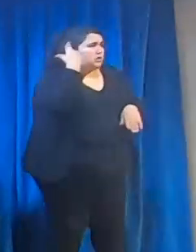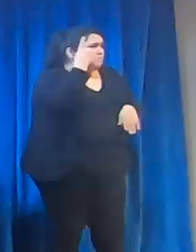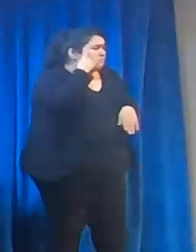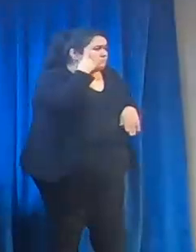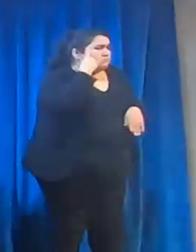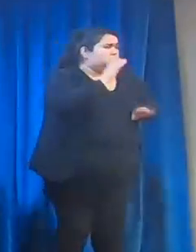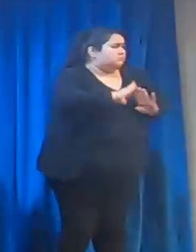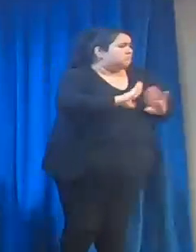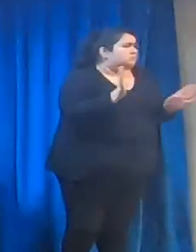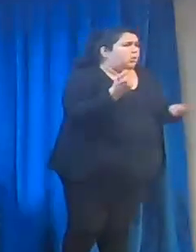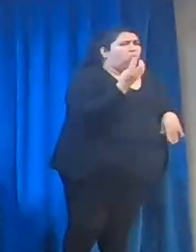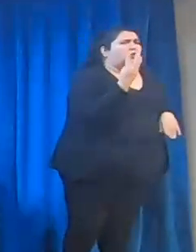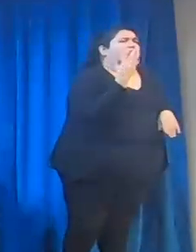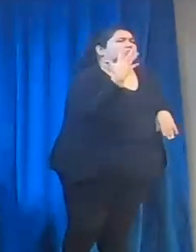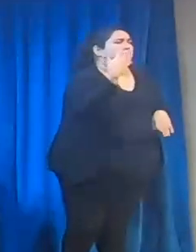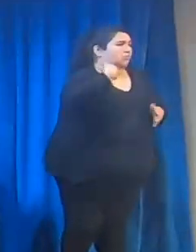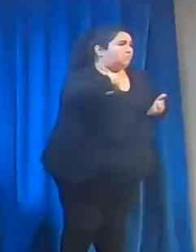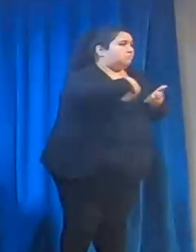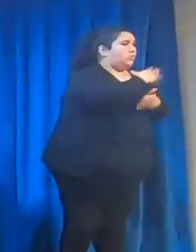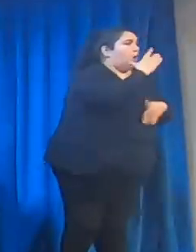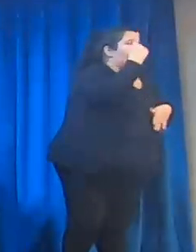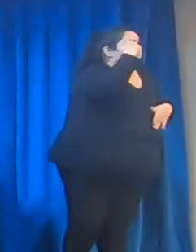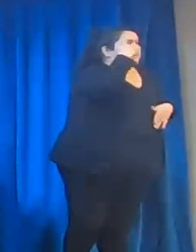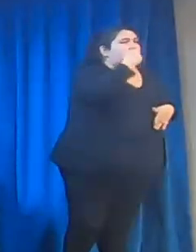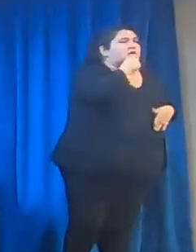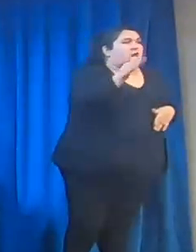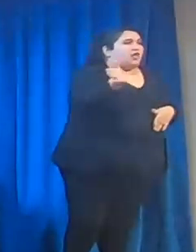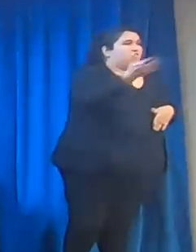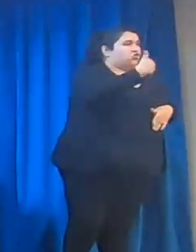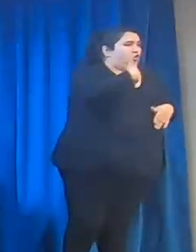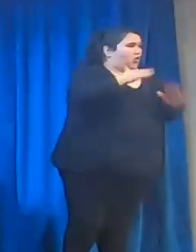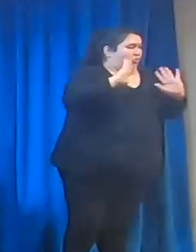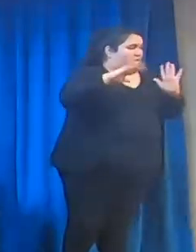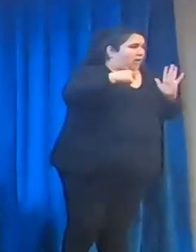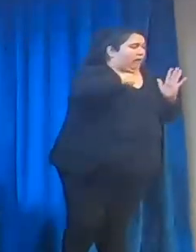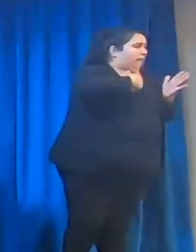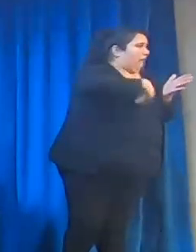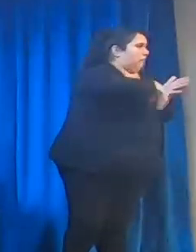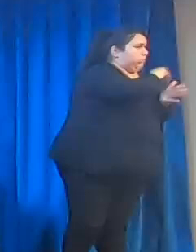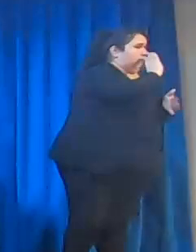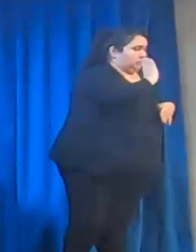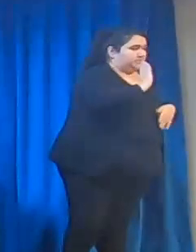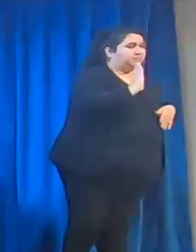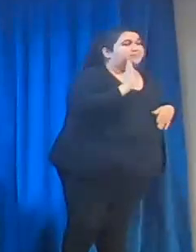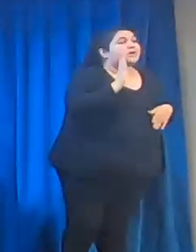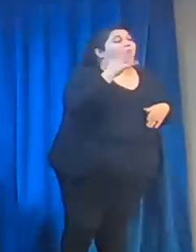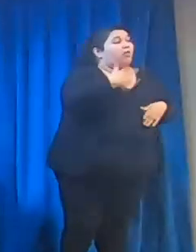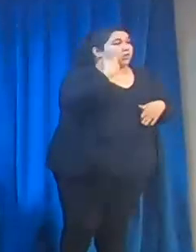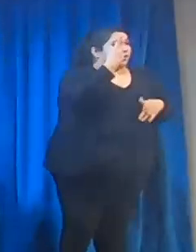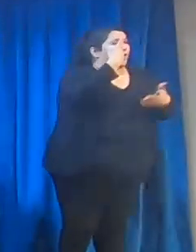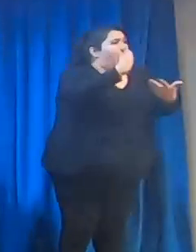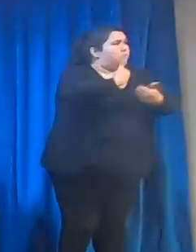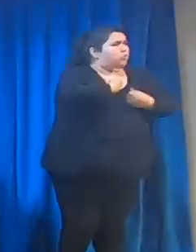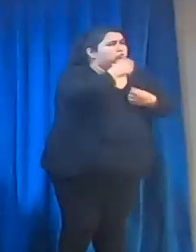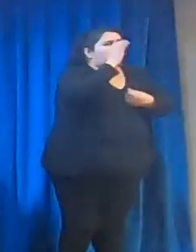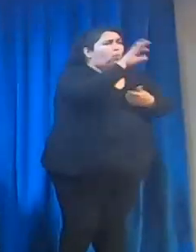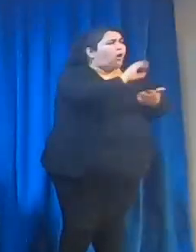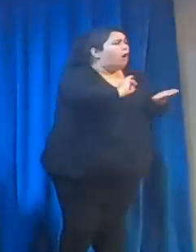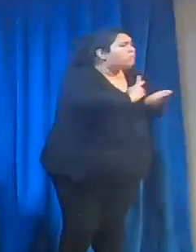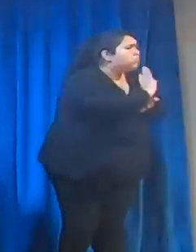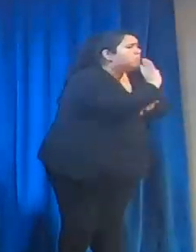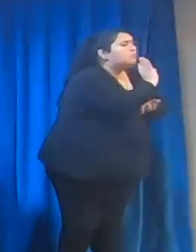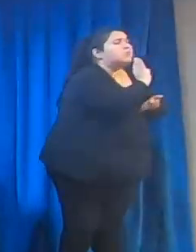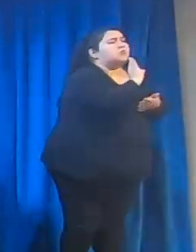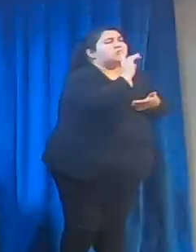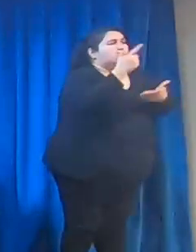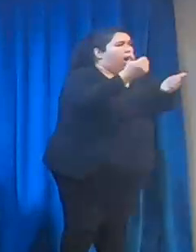todas, resultaban 4 o 5, pero uno lo vive como que eran todas. Yo conté con el apoyo de la directora, que no nos echó, que nos